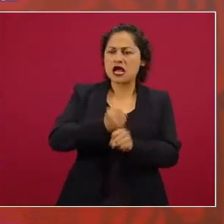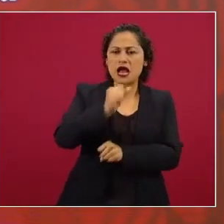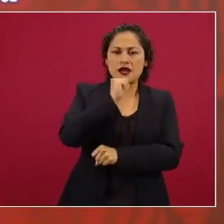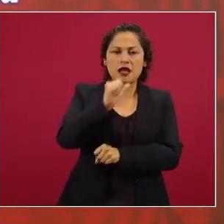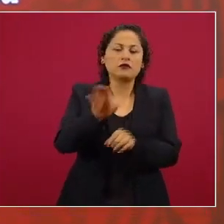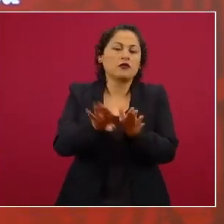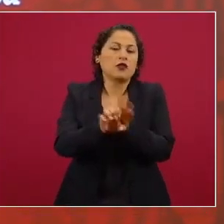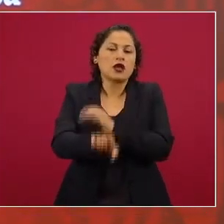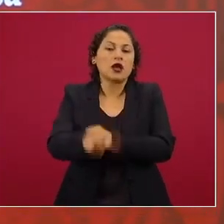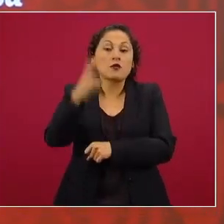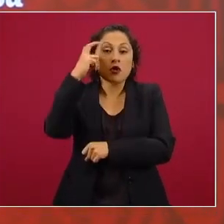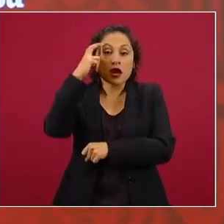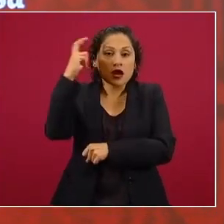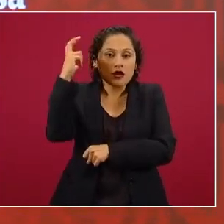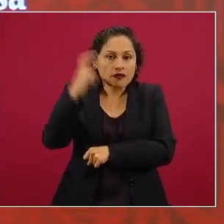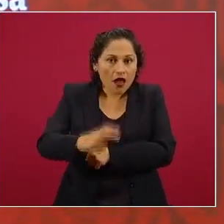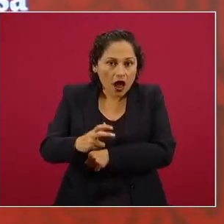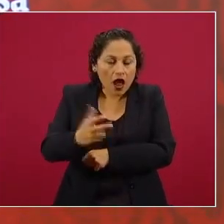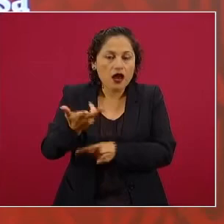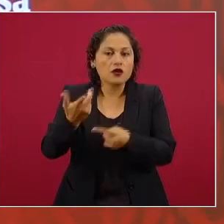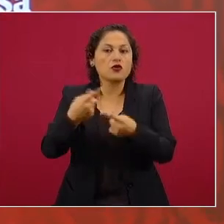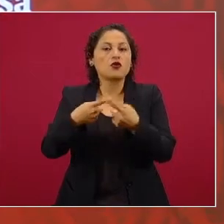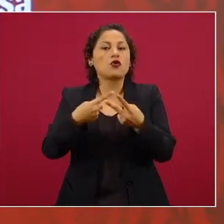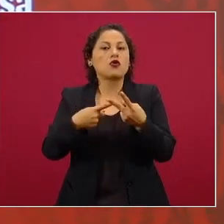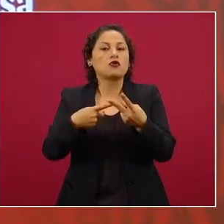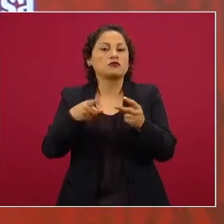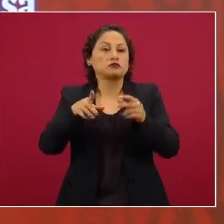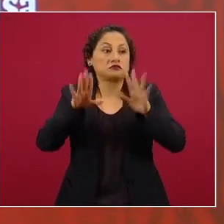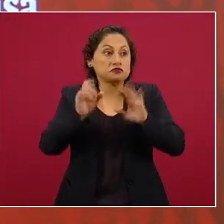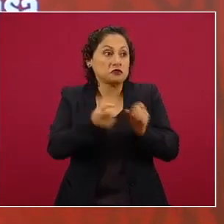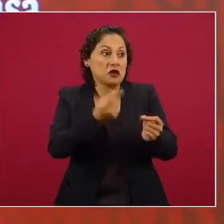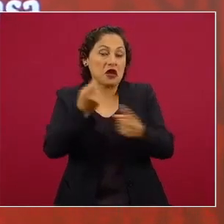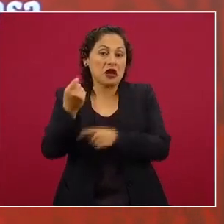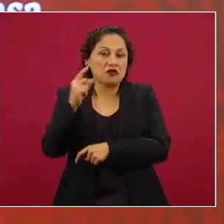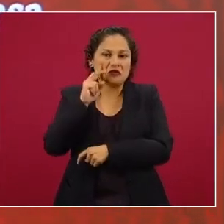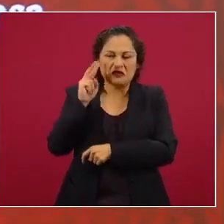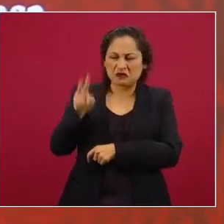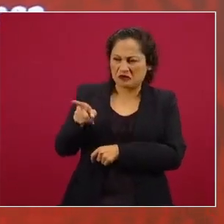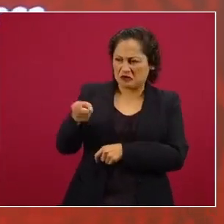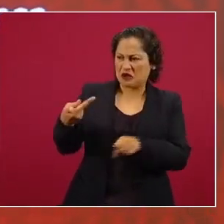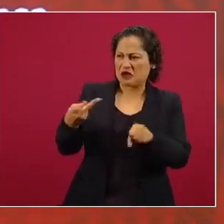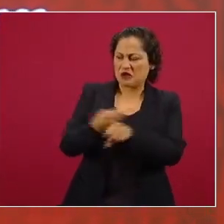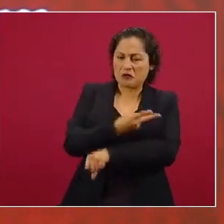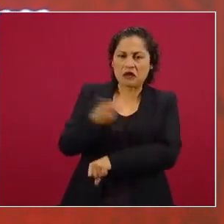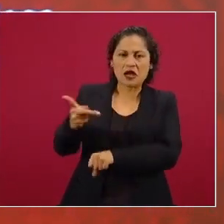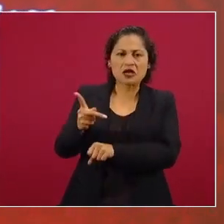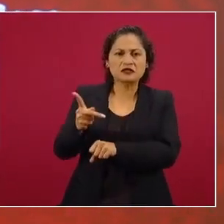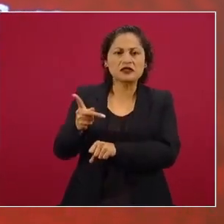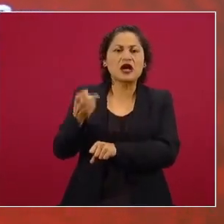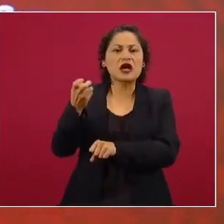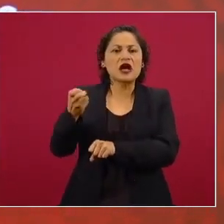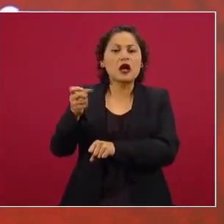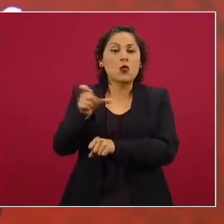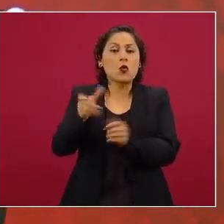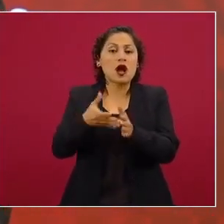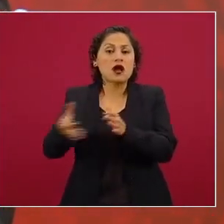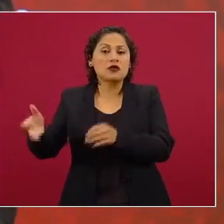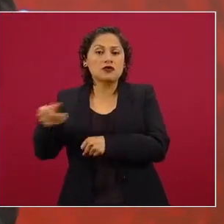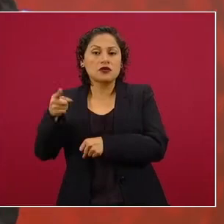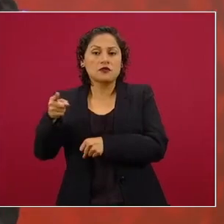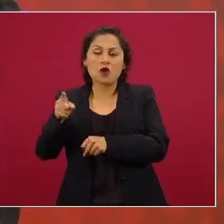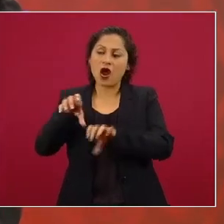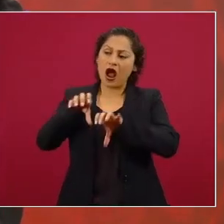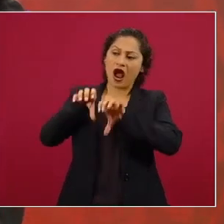bueno, se le cuestiona que después del triunfo en el Monte de las Cruces no decidió tomar la Ciudad de